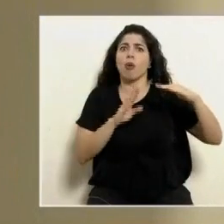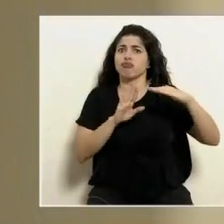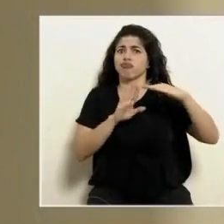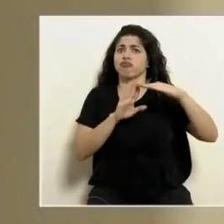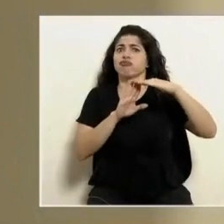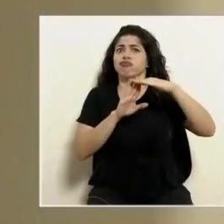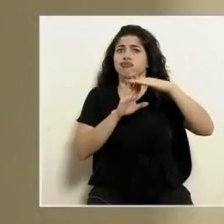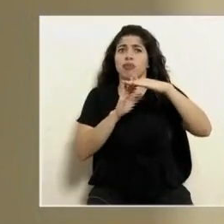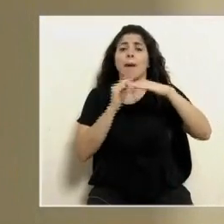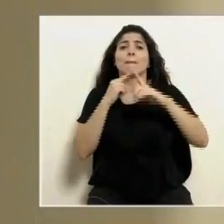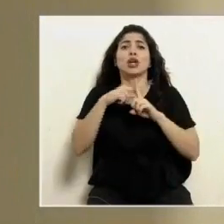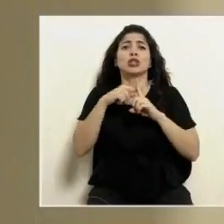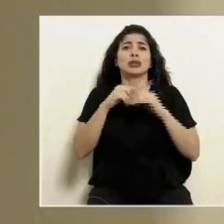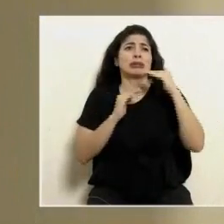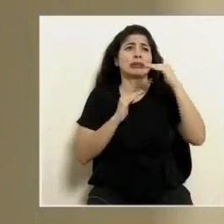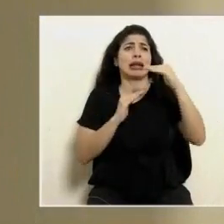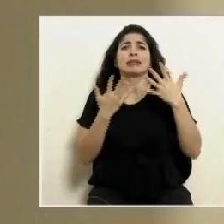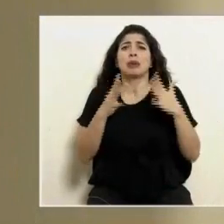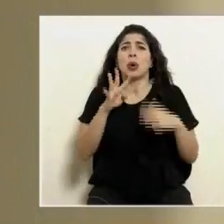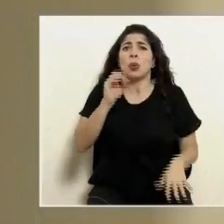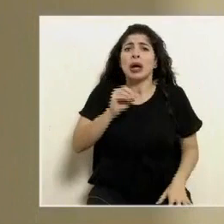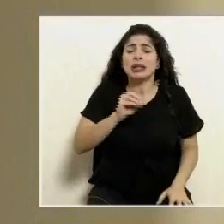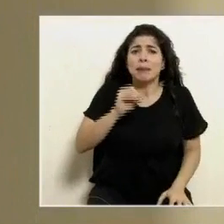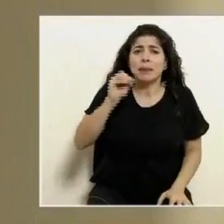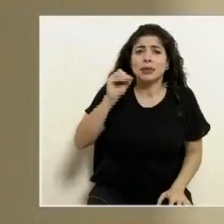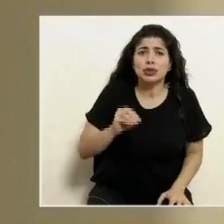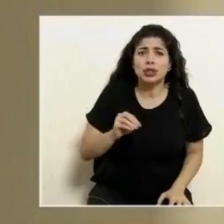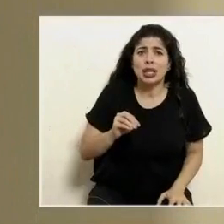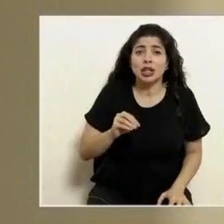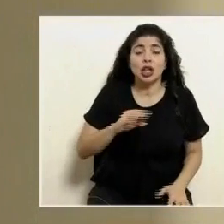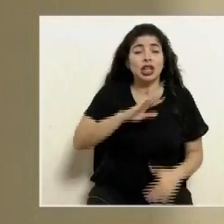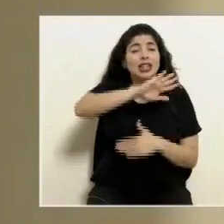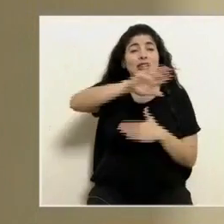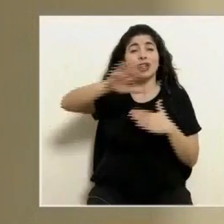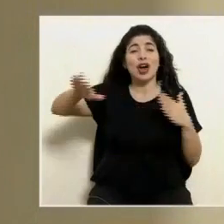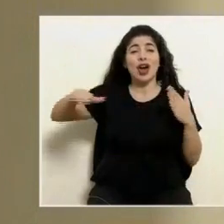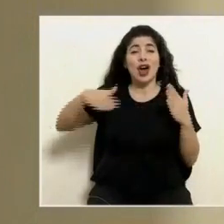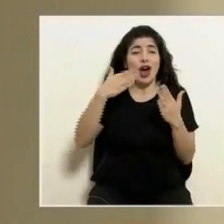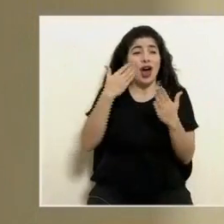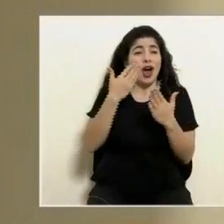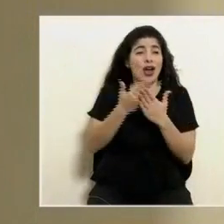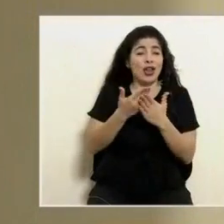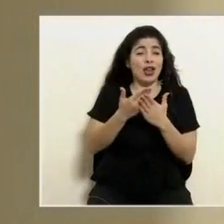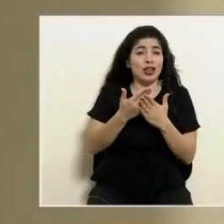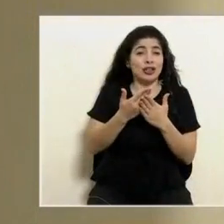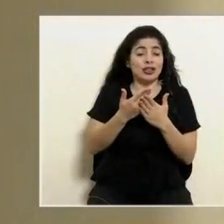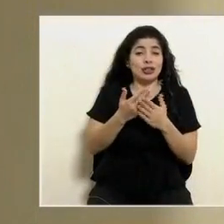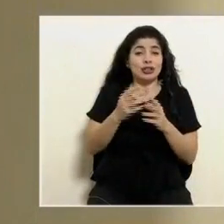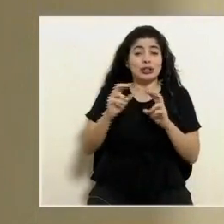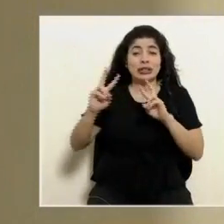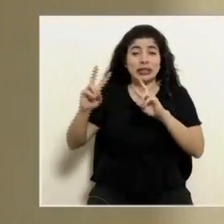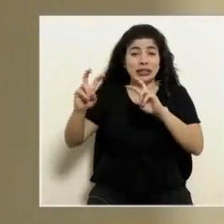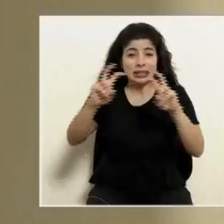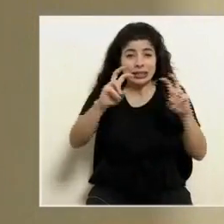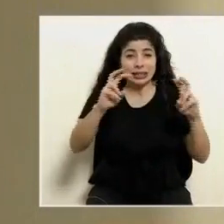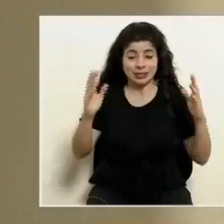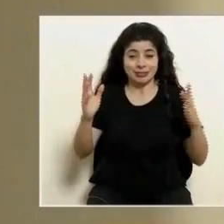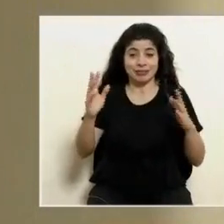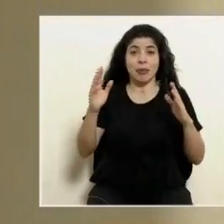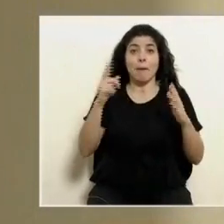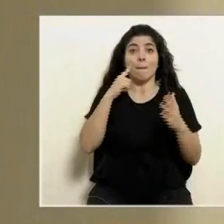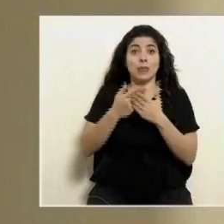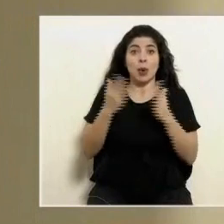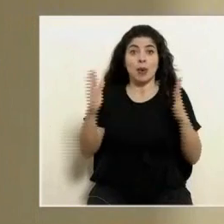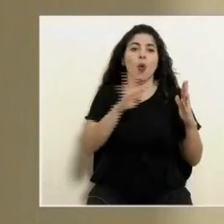sigue alto, estamos alrededor de un 40% de todos los casos que se están detectando, o sea, que se muestrean, un 40%